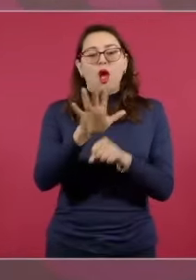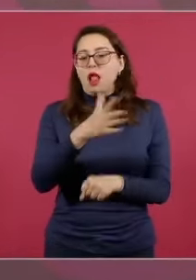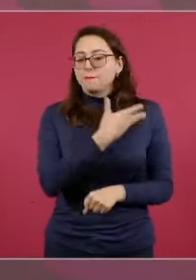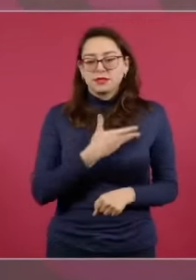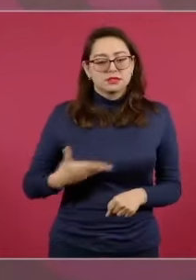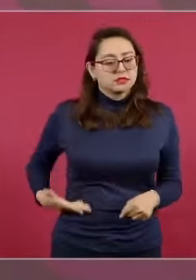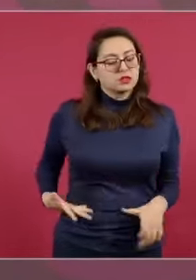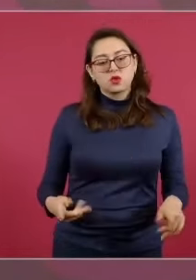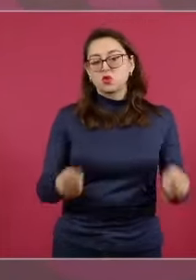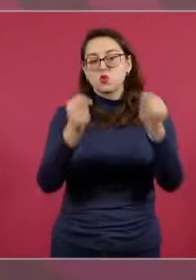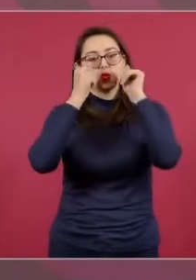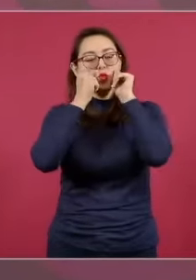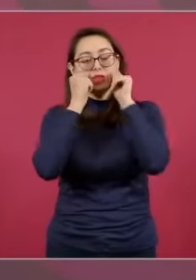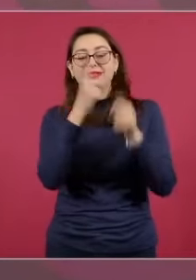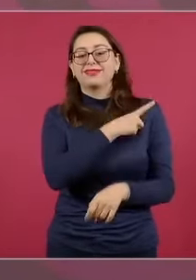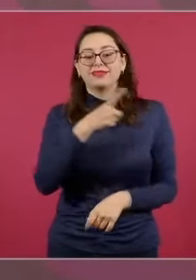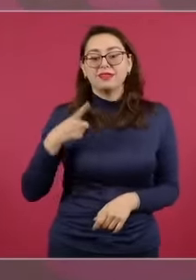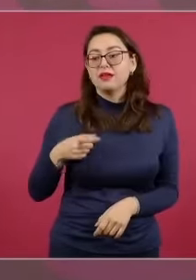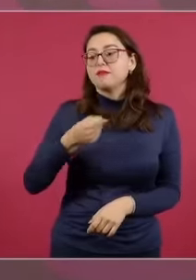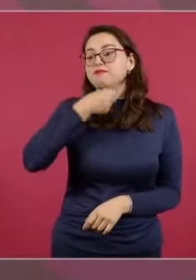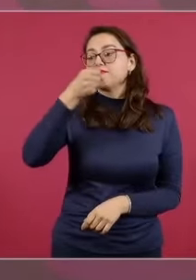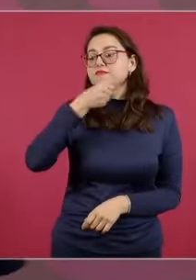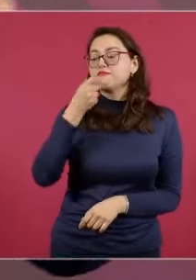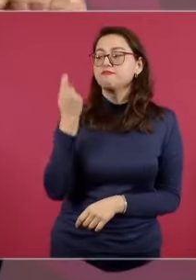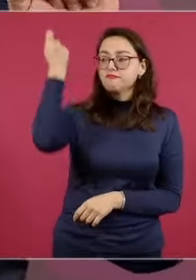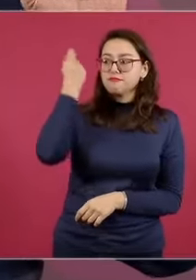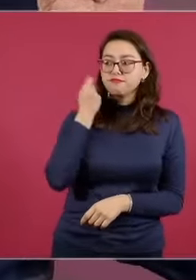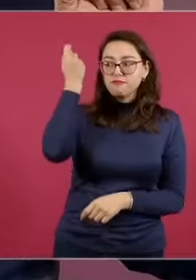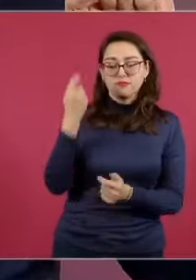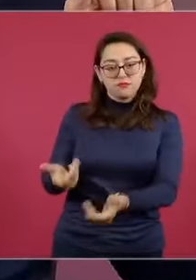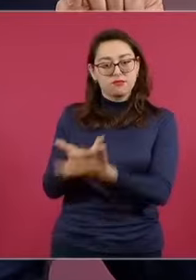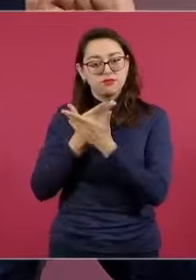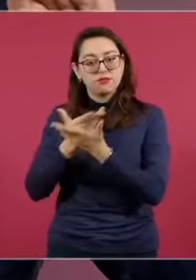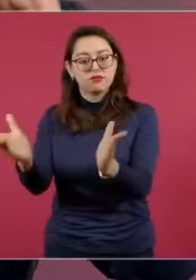Es un derecho constitucional. Pero además,